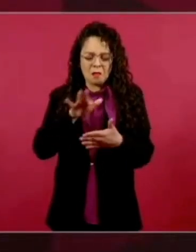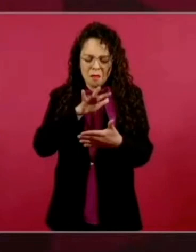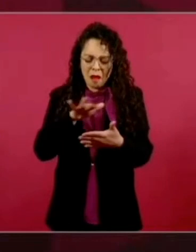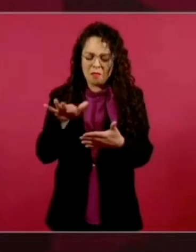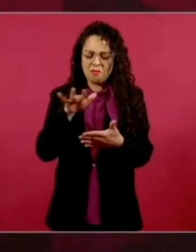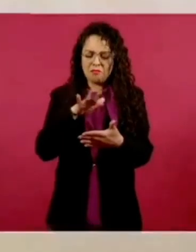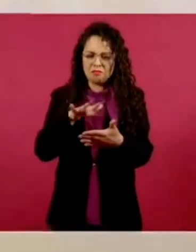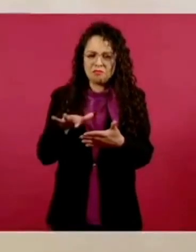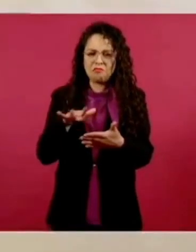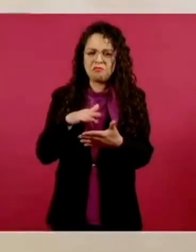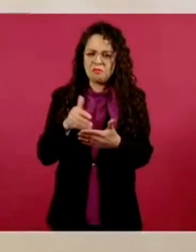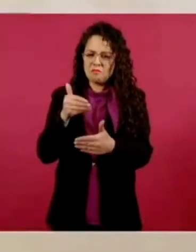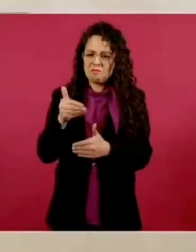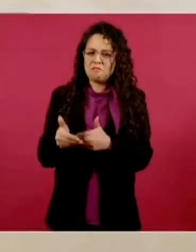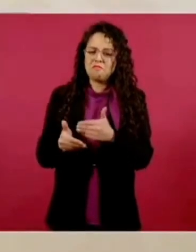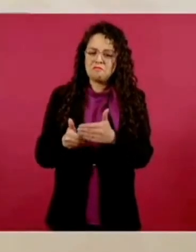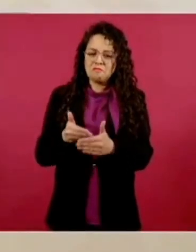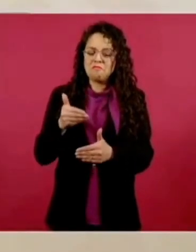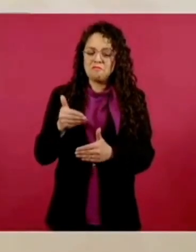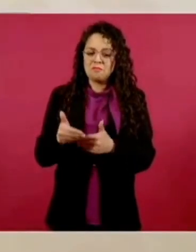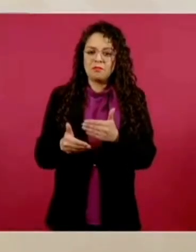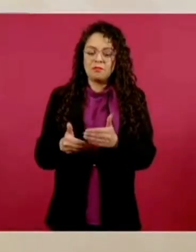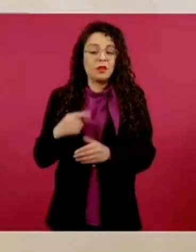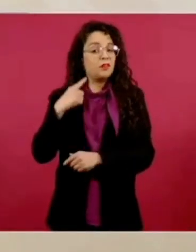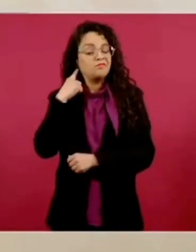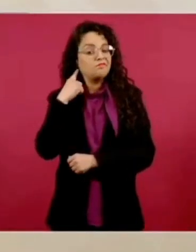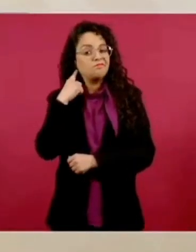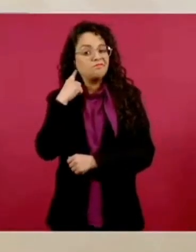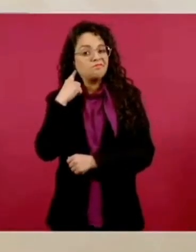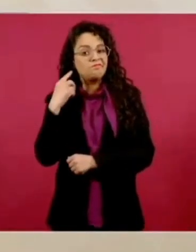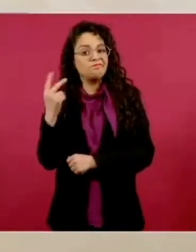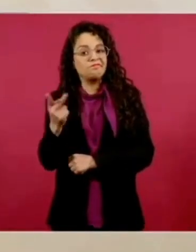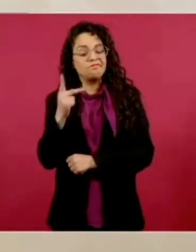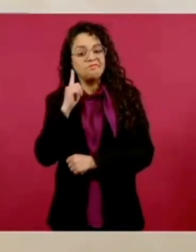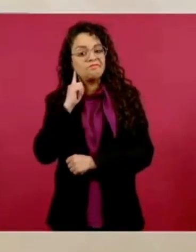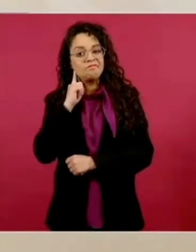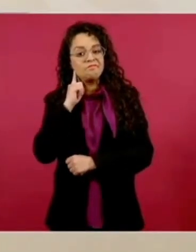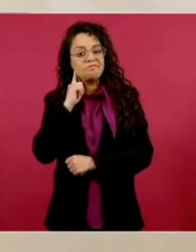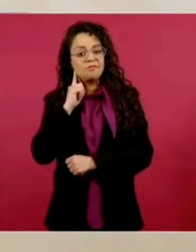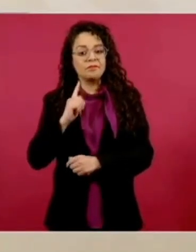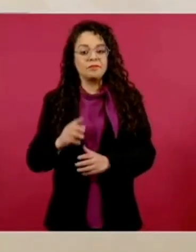Sí, sí, ya, ya,